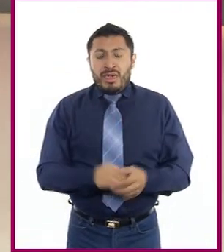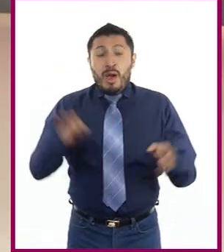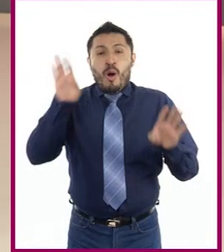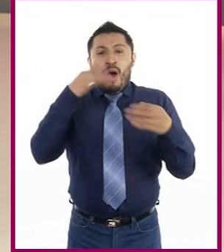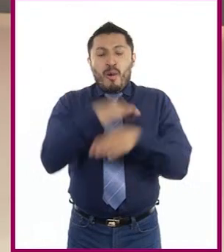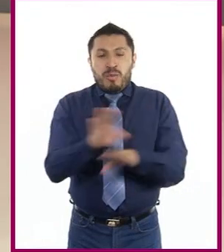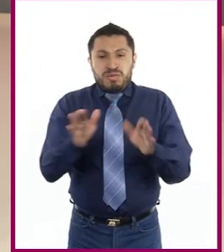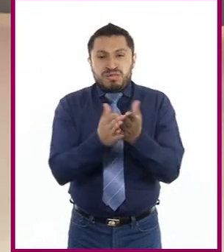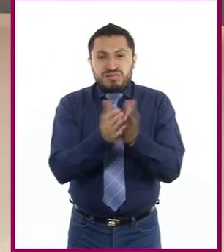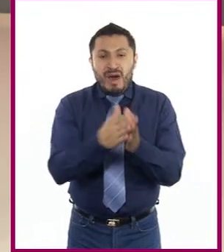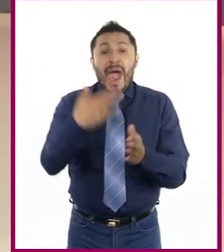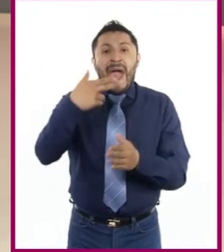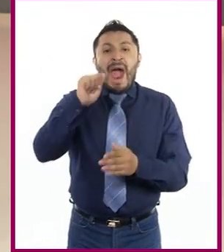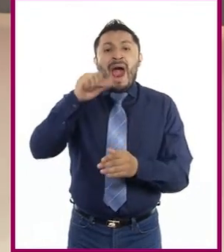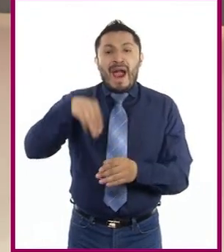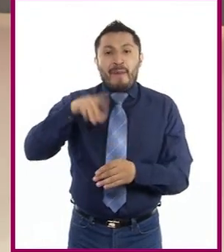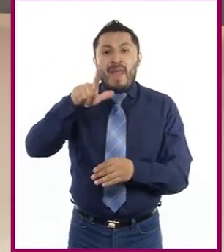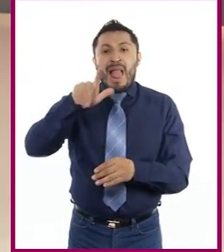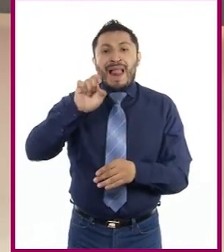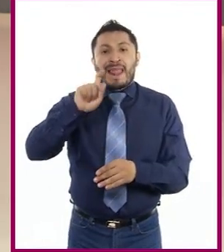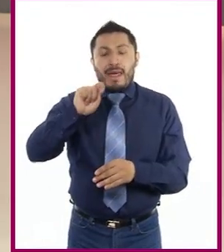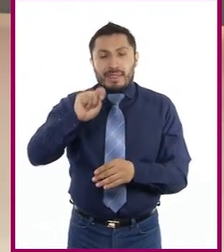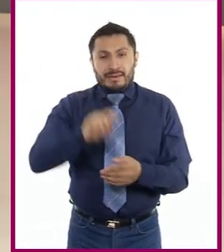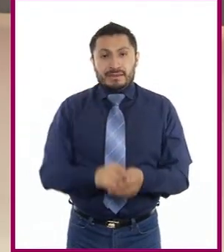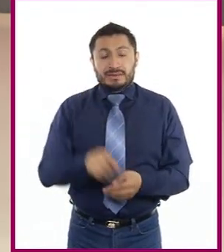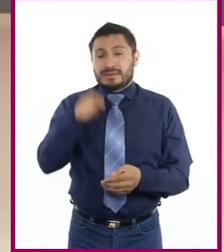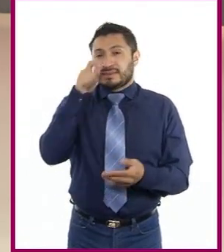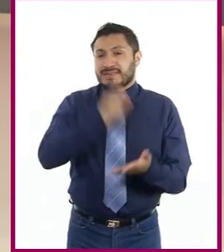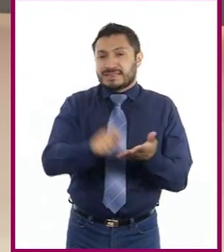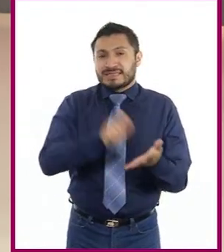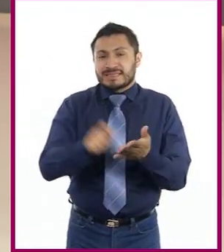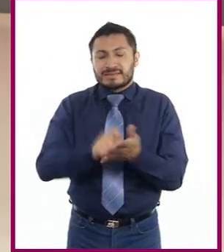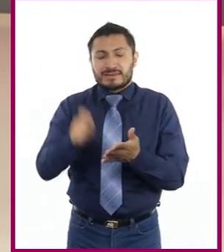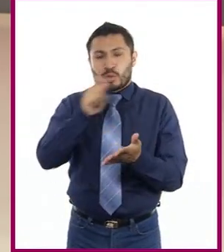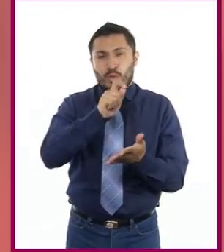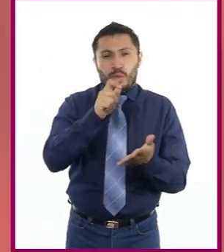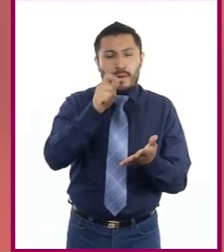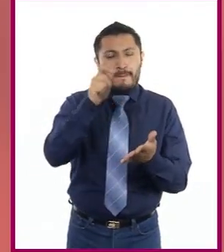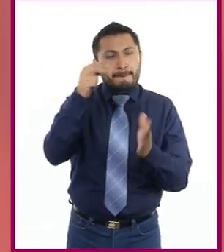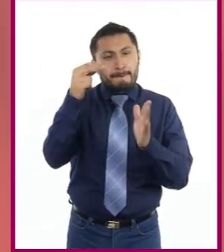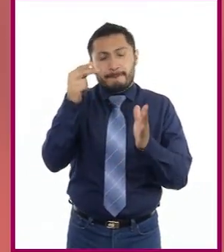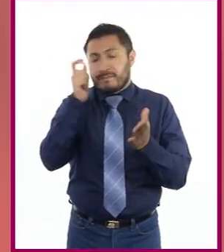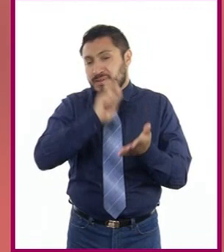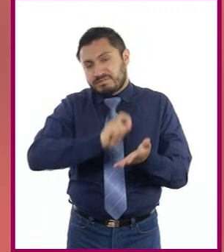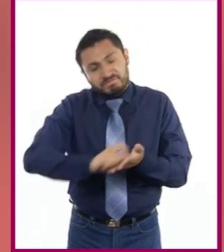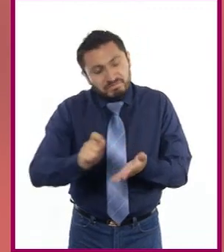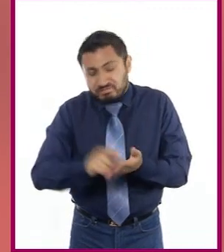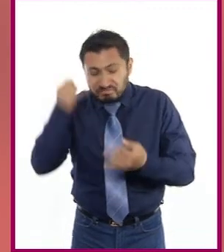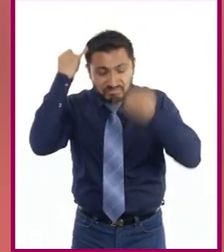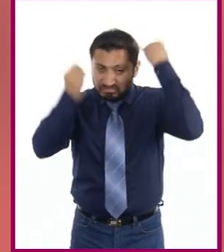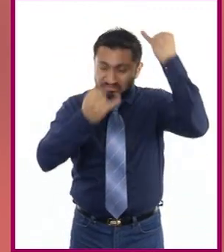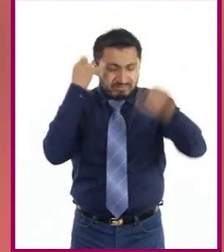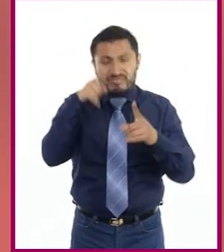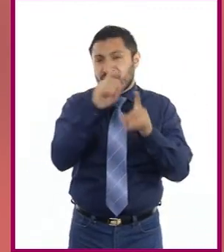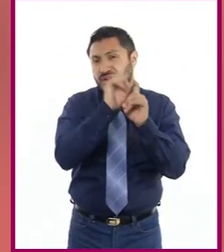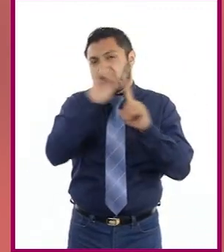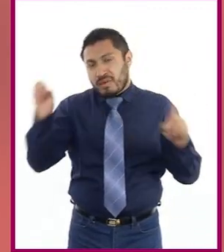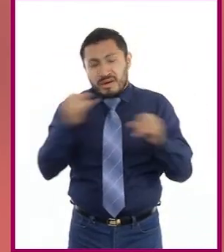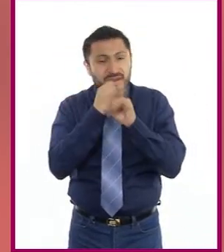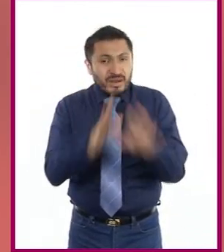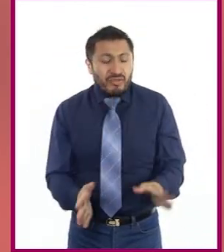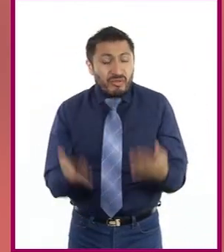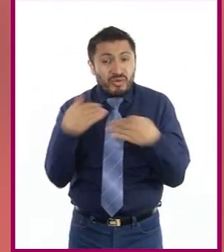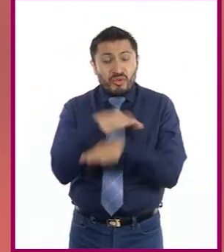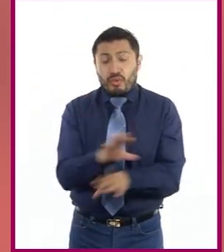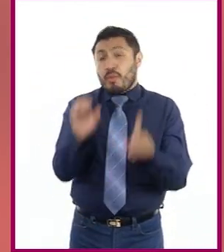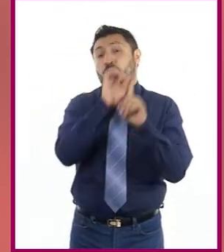de Hamlet, para lo cual habrá que escribir una serie de notas que nos permitirán organizar la información de acuerdo